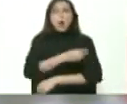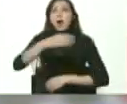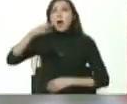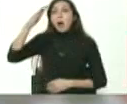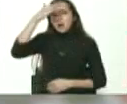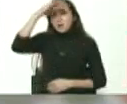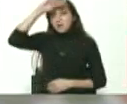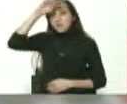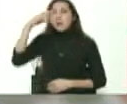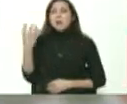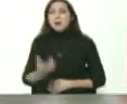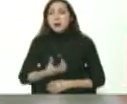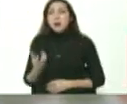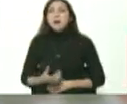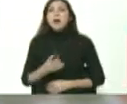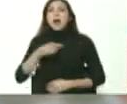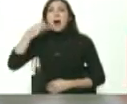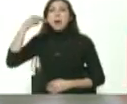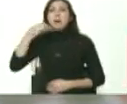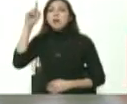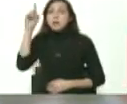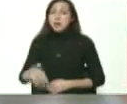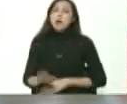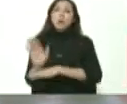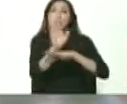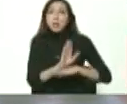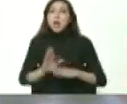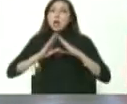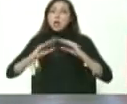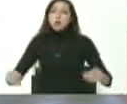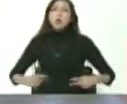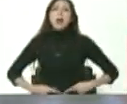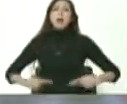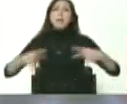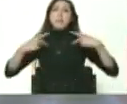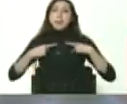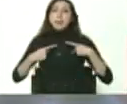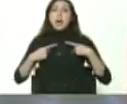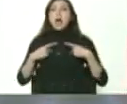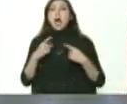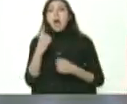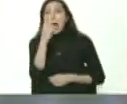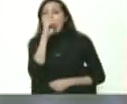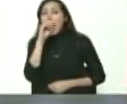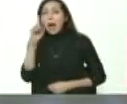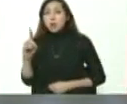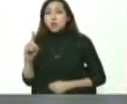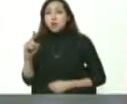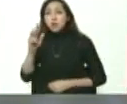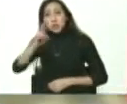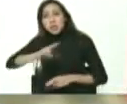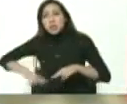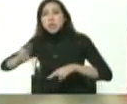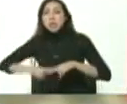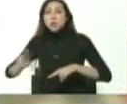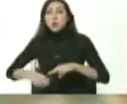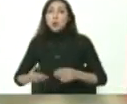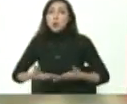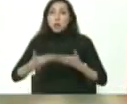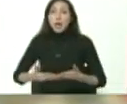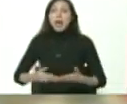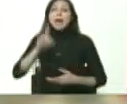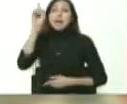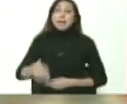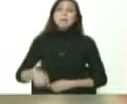que como usted lo ha señalado muchas veces, ya protege para toda la vida, se coloca desde el año. Y finalmente tenemos para